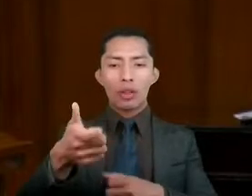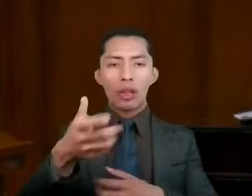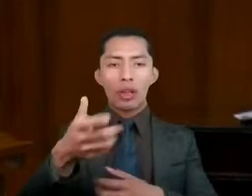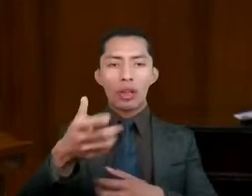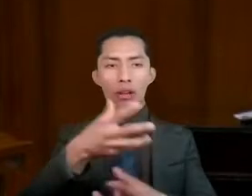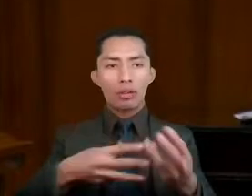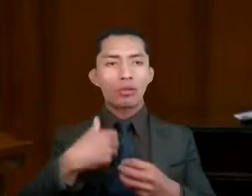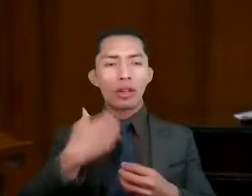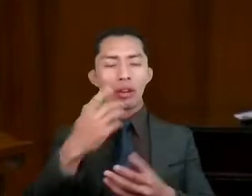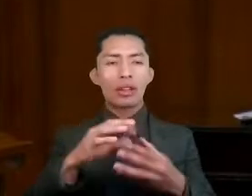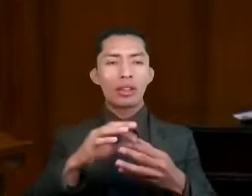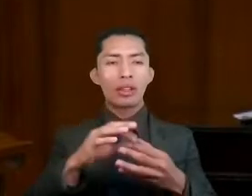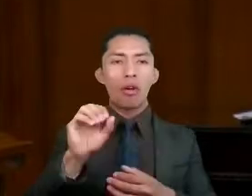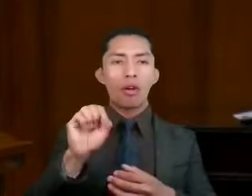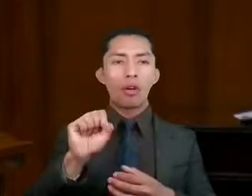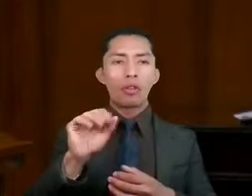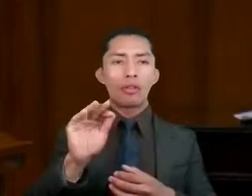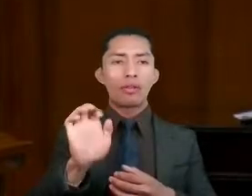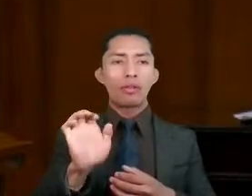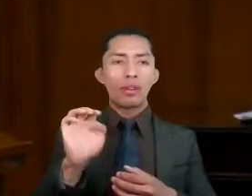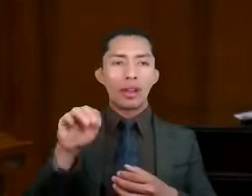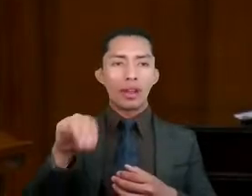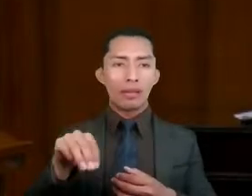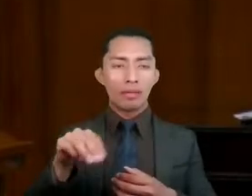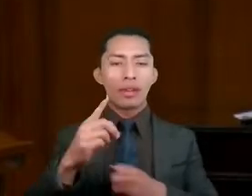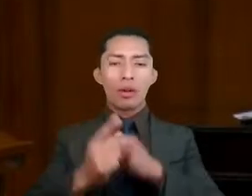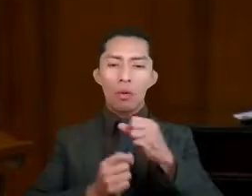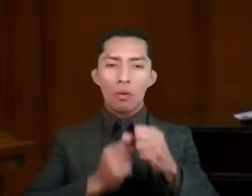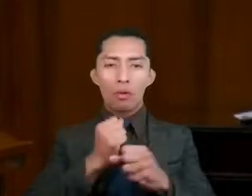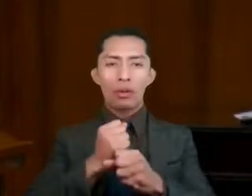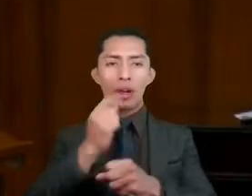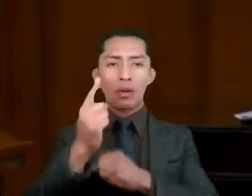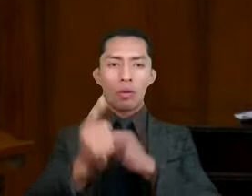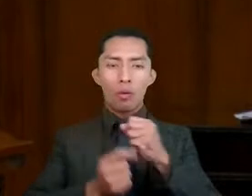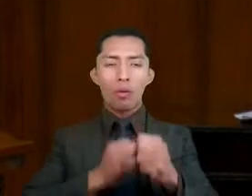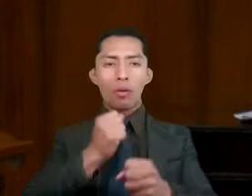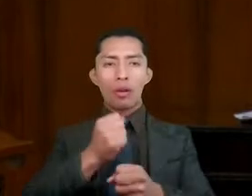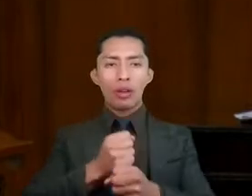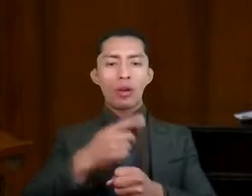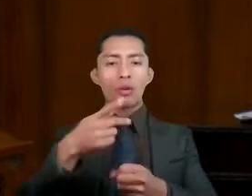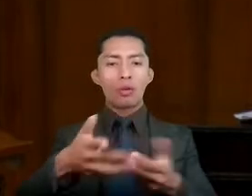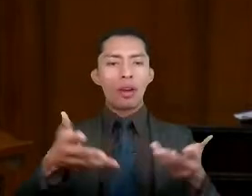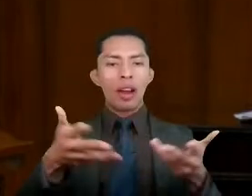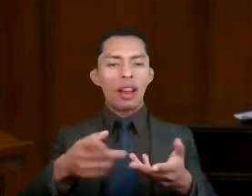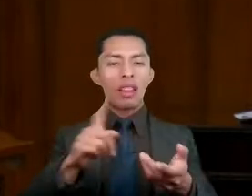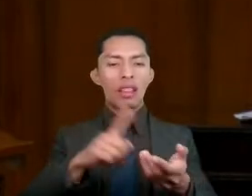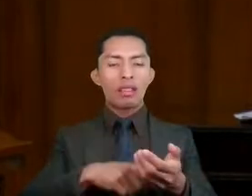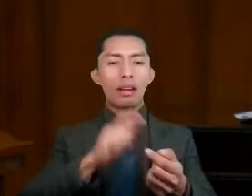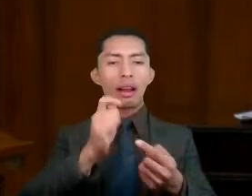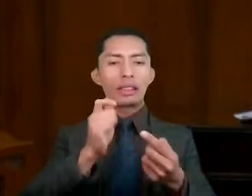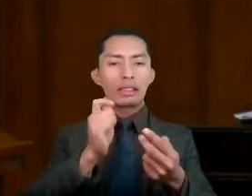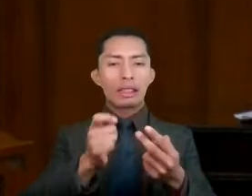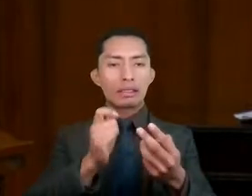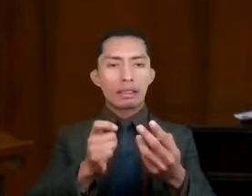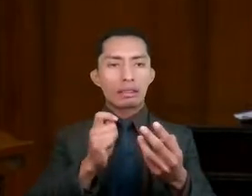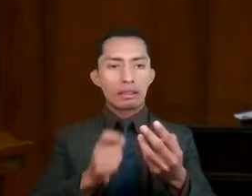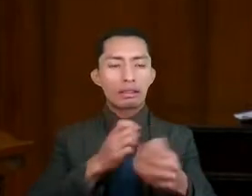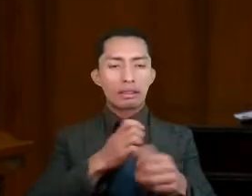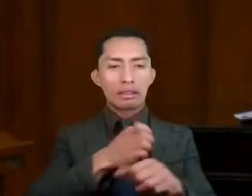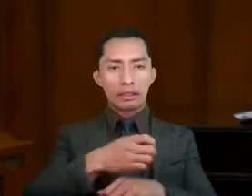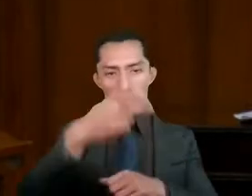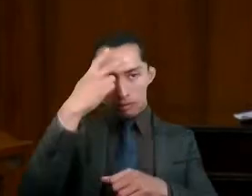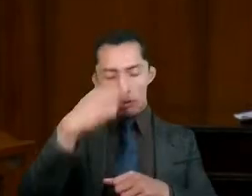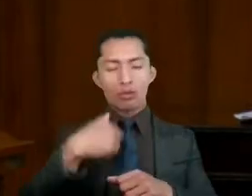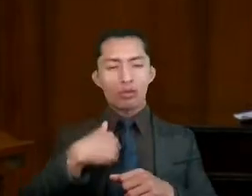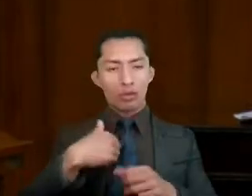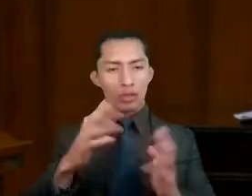el OFSEN ha venido auditando año con año cada una de las acciones del gobierno del Estado de México y he